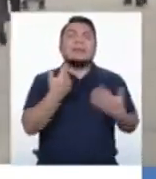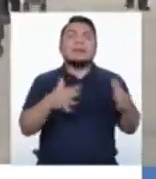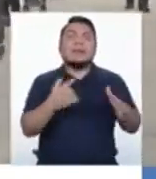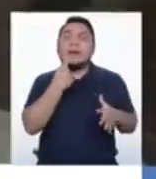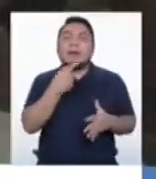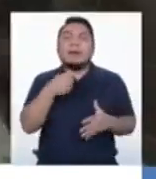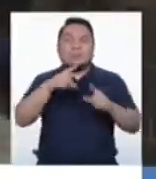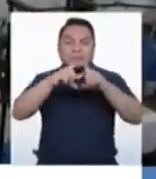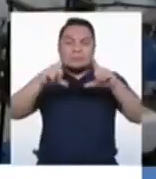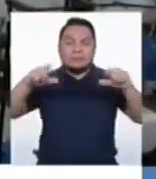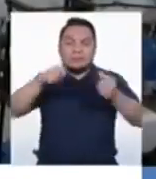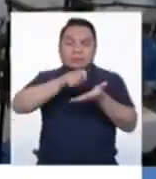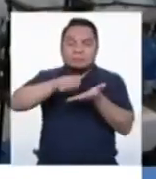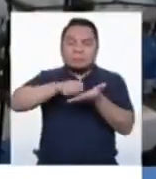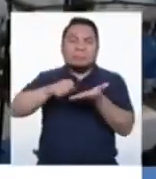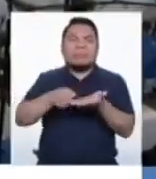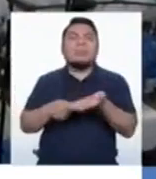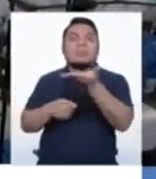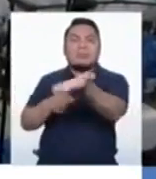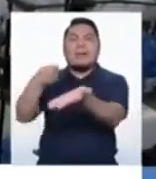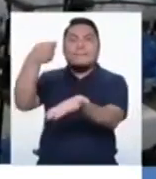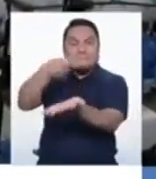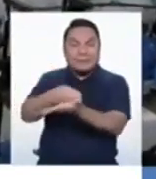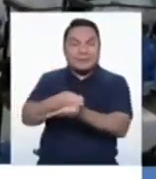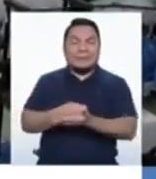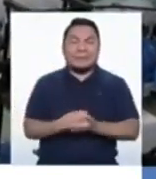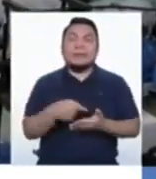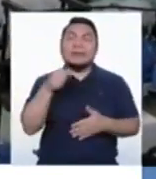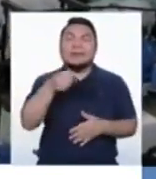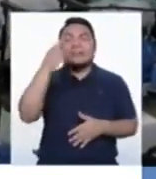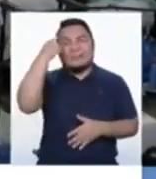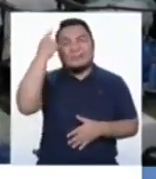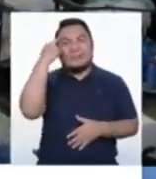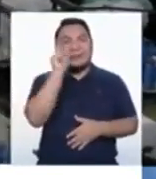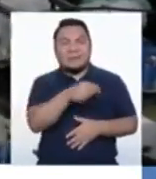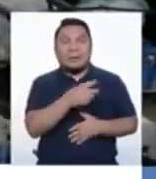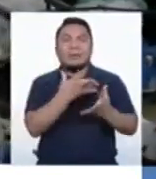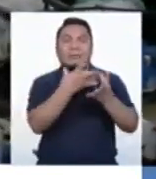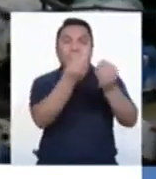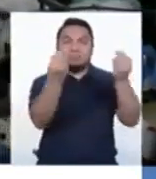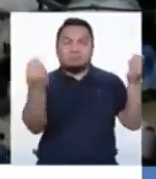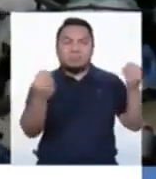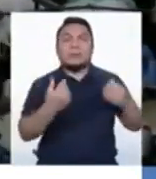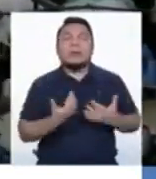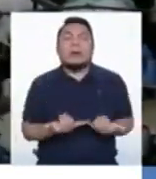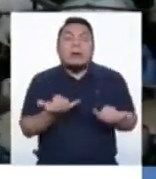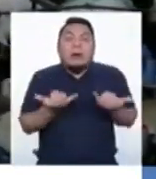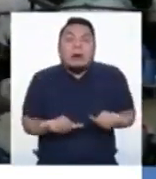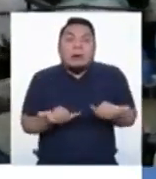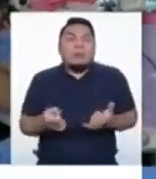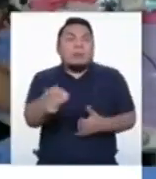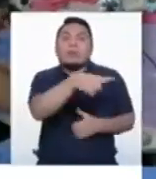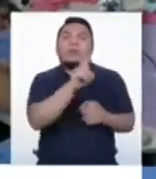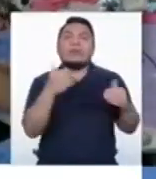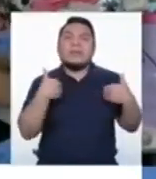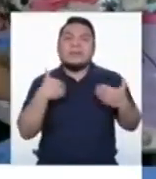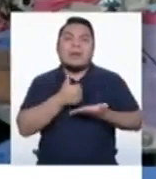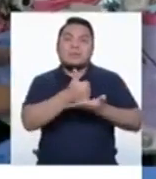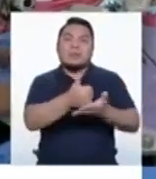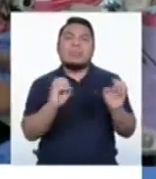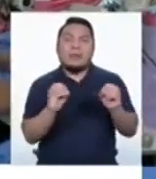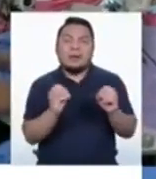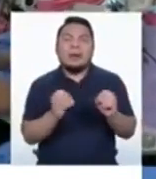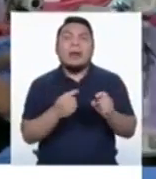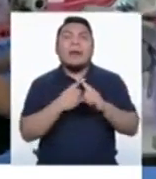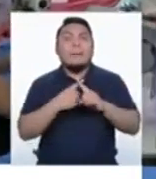giramos recibos por honorarios o que hacemos labores temporales, pero que dependemos económicamente del mercado, por ahora no tienen una ayuda. Salvo de